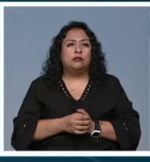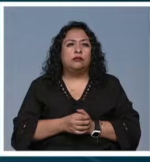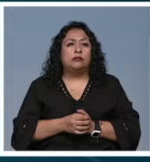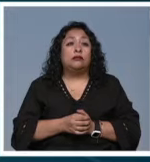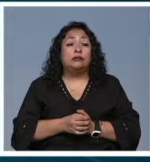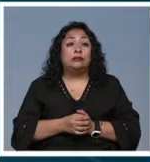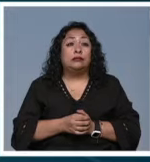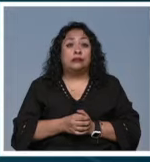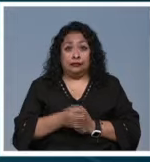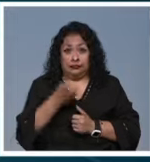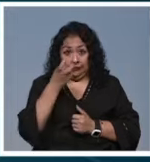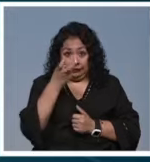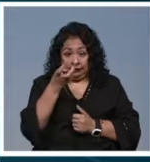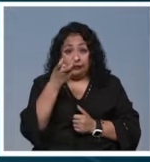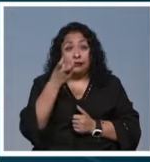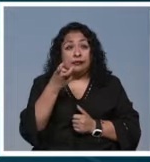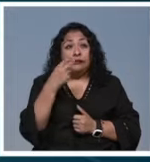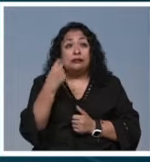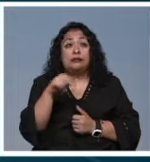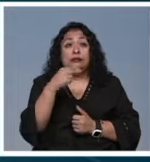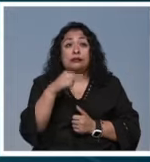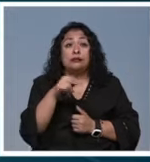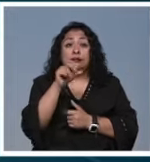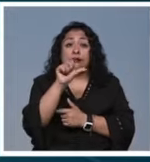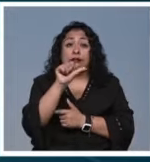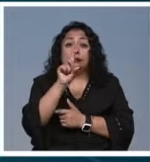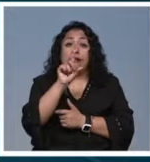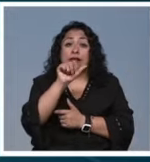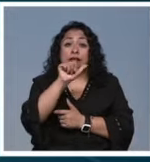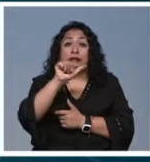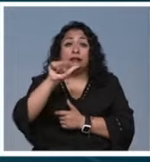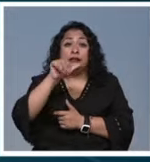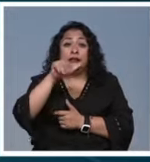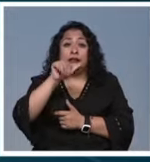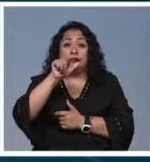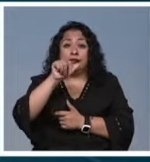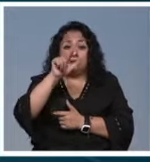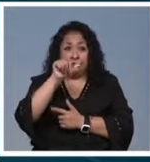Y eso es una obra que se llama Alas a Malala, ¿sí?